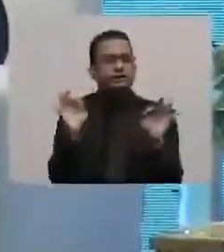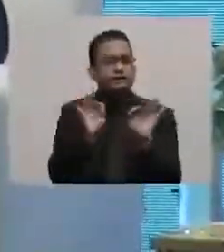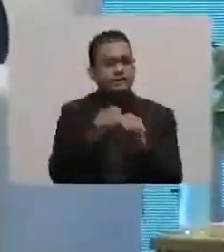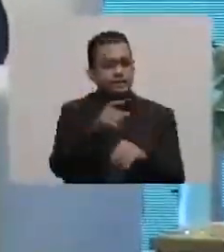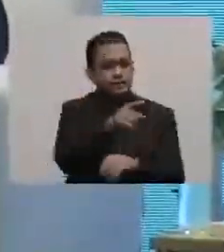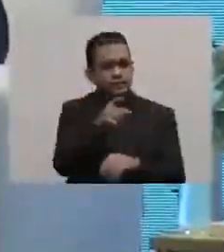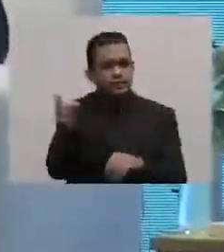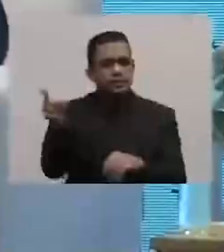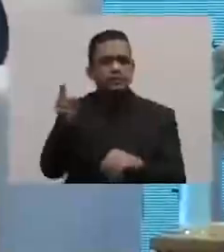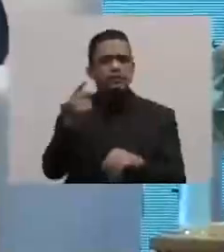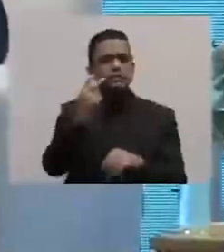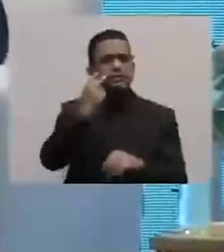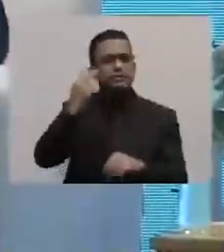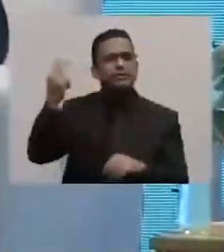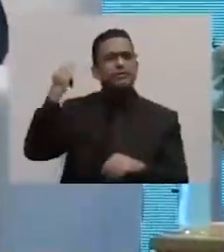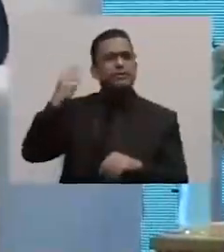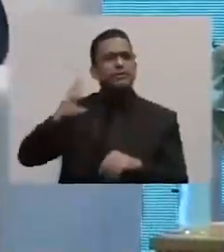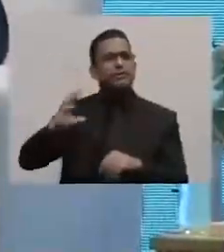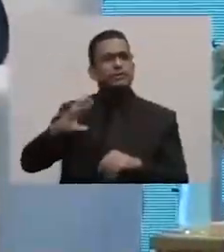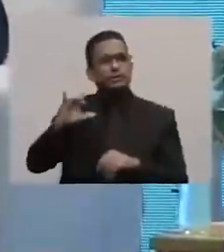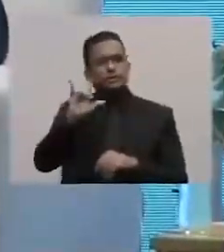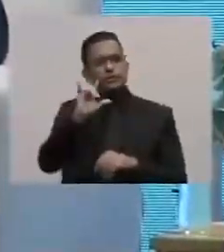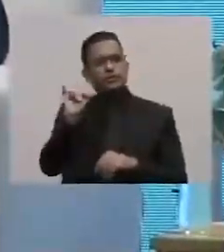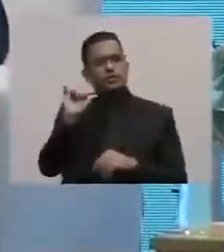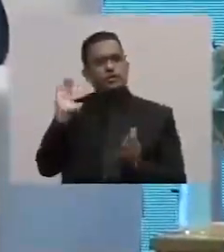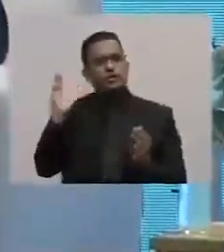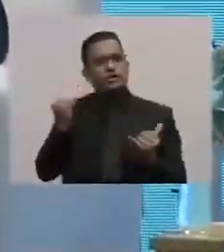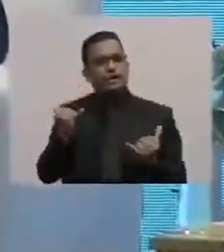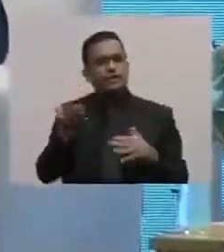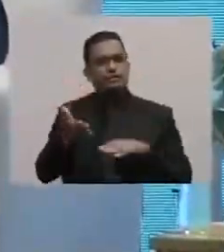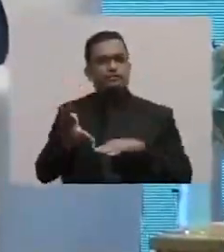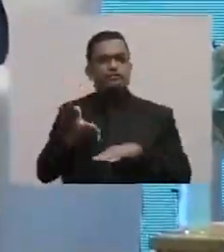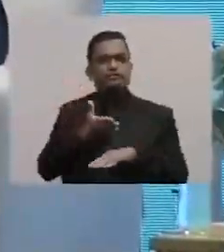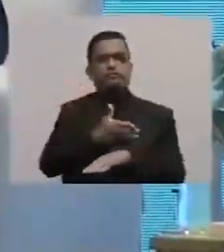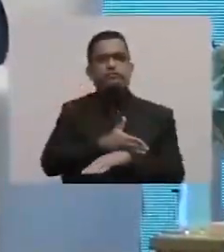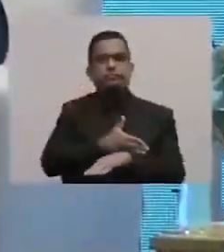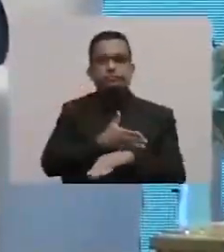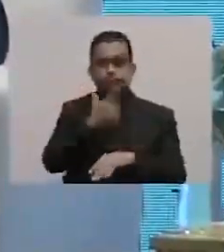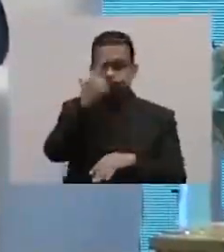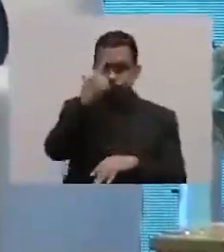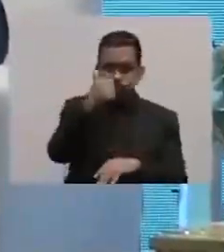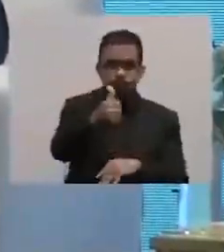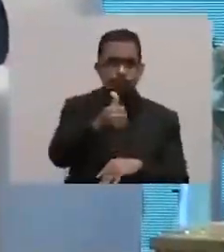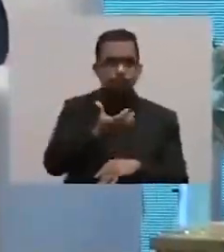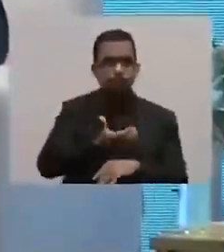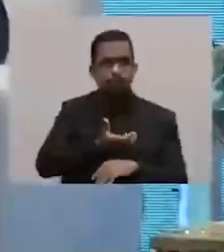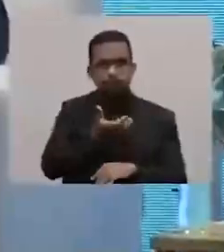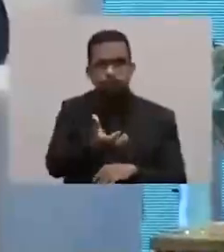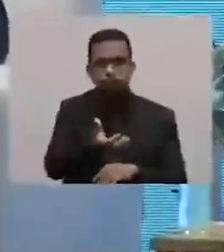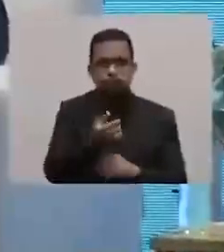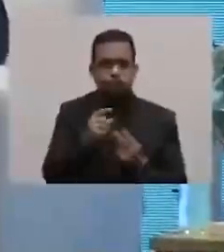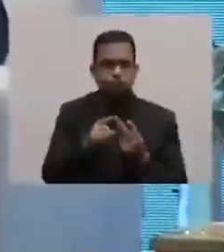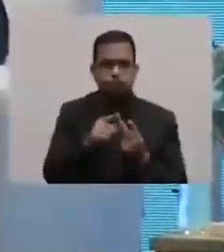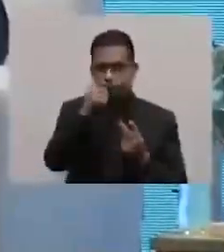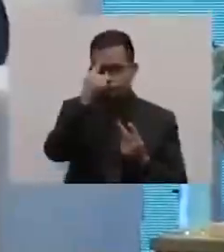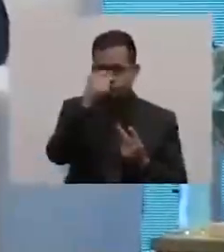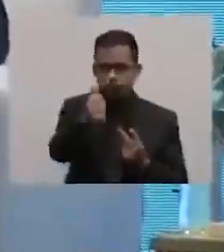para nosotros entender el valor humano que significa la libertad de expresión. Ocurre que